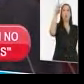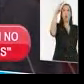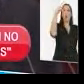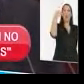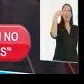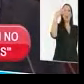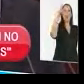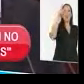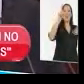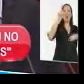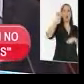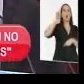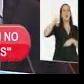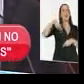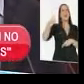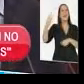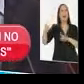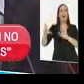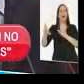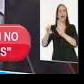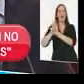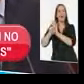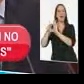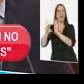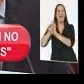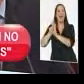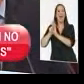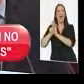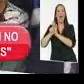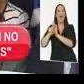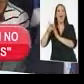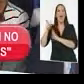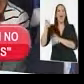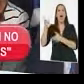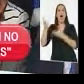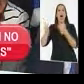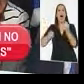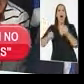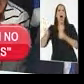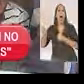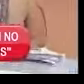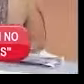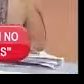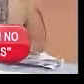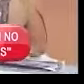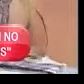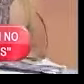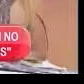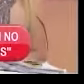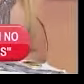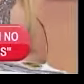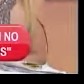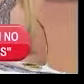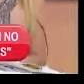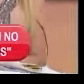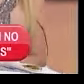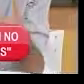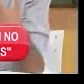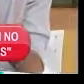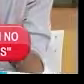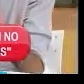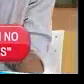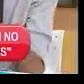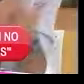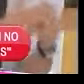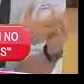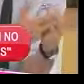hablar, y escucho hablar a Sergio Massa o escucho hablar a María Eugenia Vidal, yo te veo políticamente más cerca de lo que representa tal vez